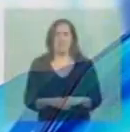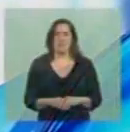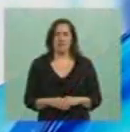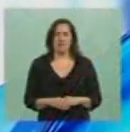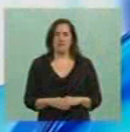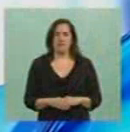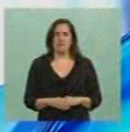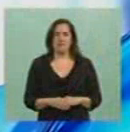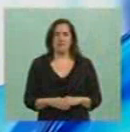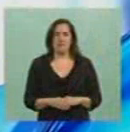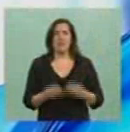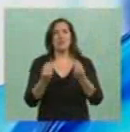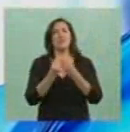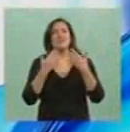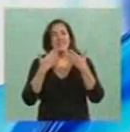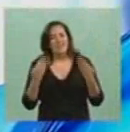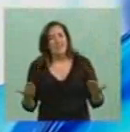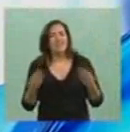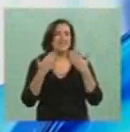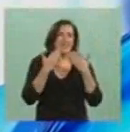Gracias. Muchas gracias.